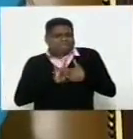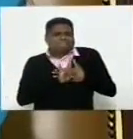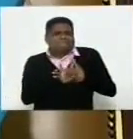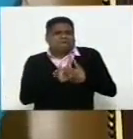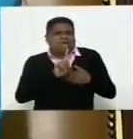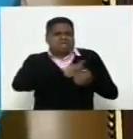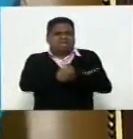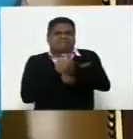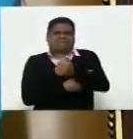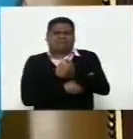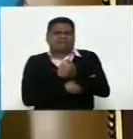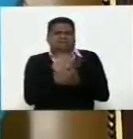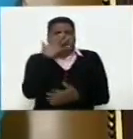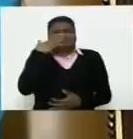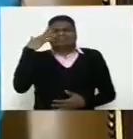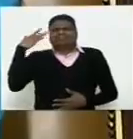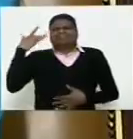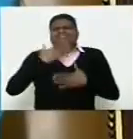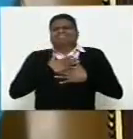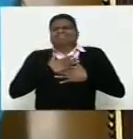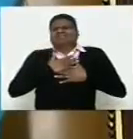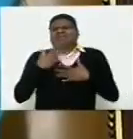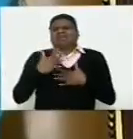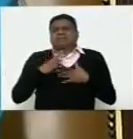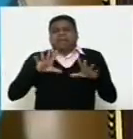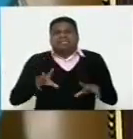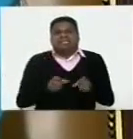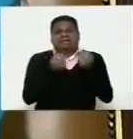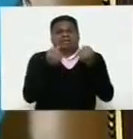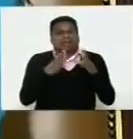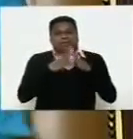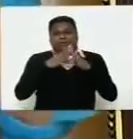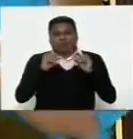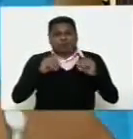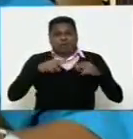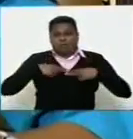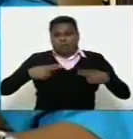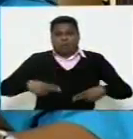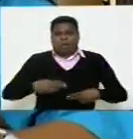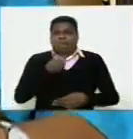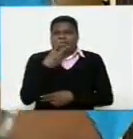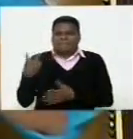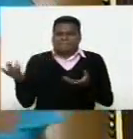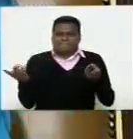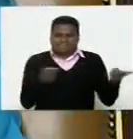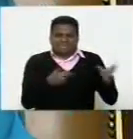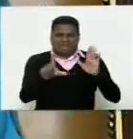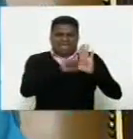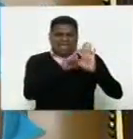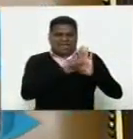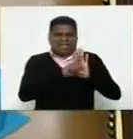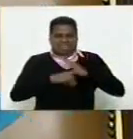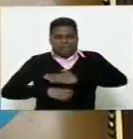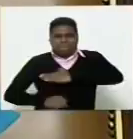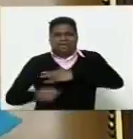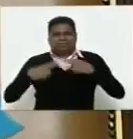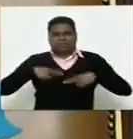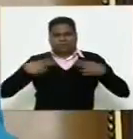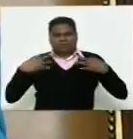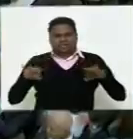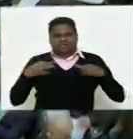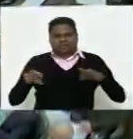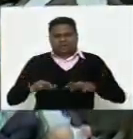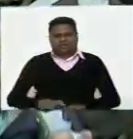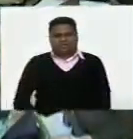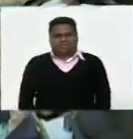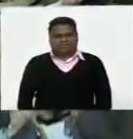fuerza sublime para salvar la causa humana. Bueno, bienvenida a la ley de parto humanizado.